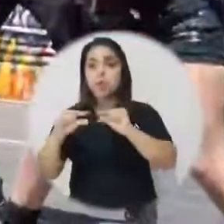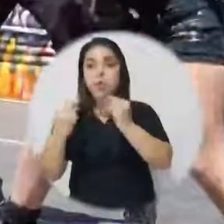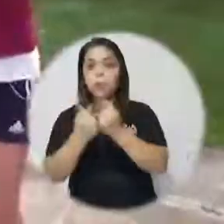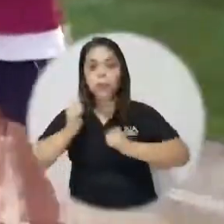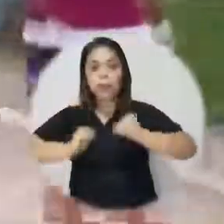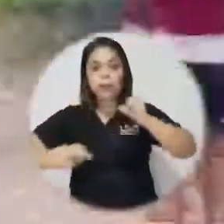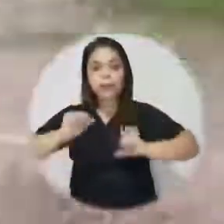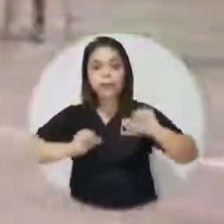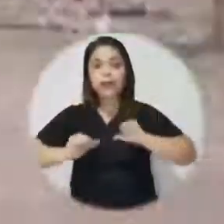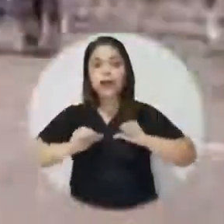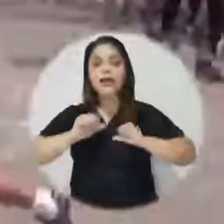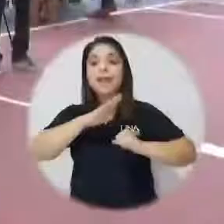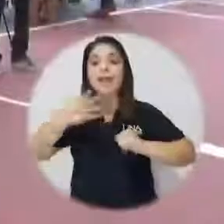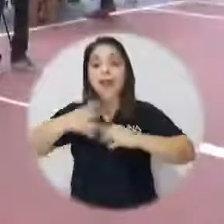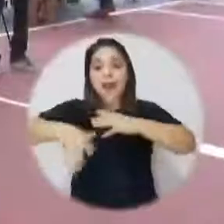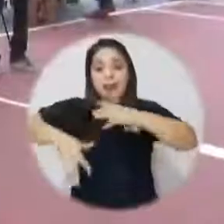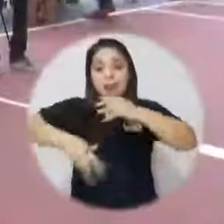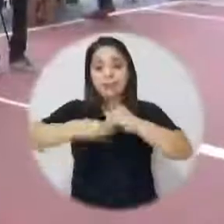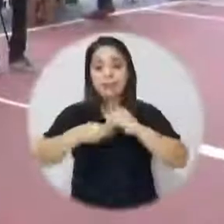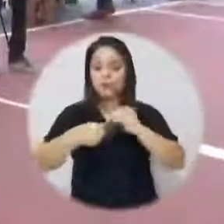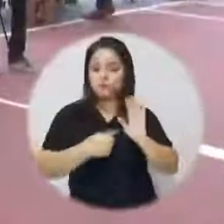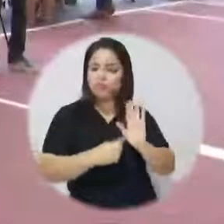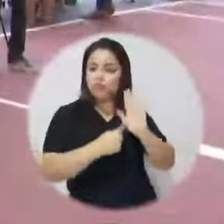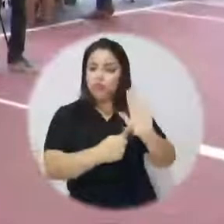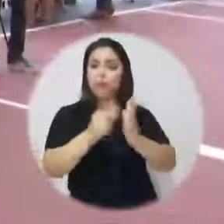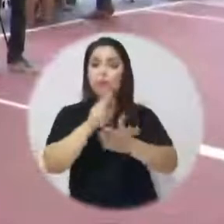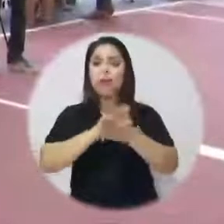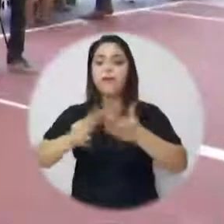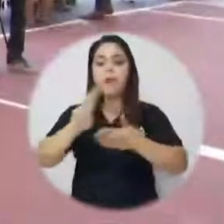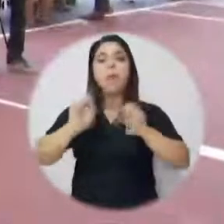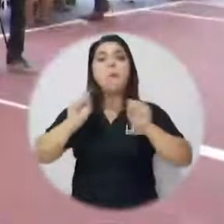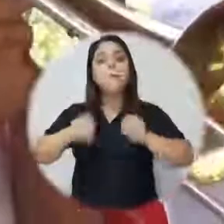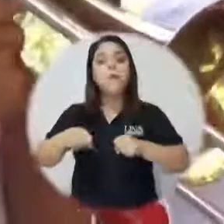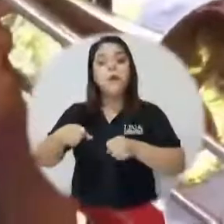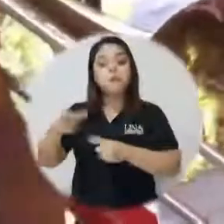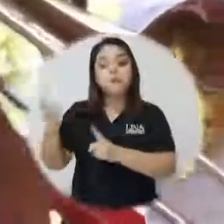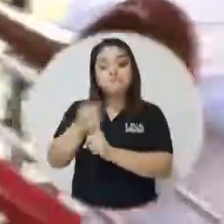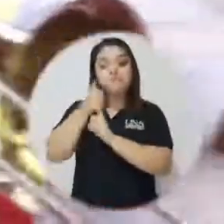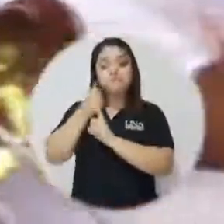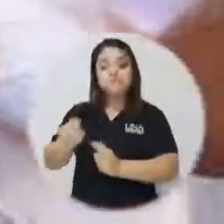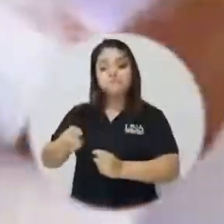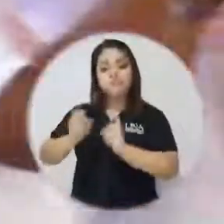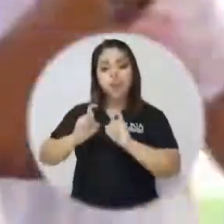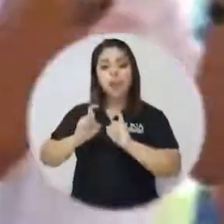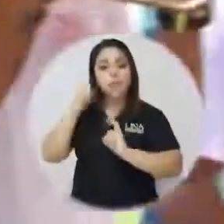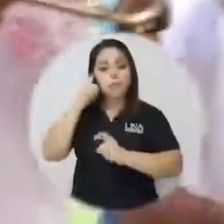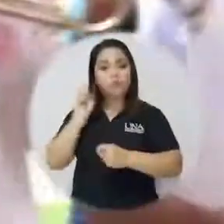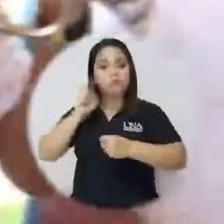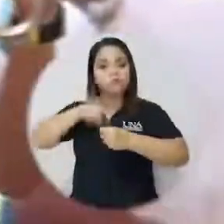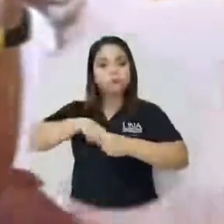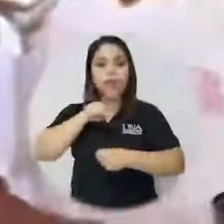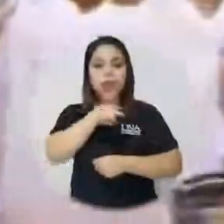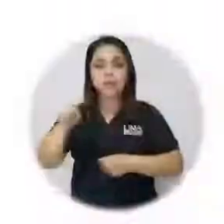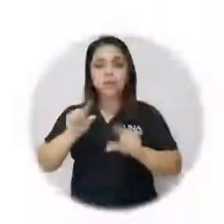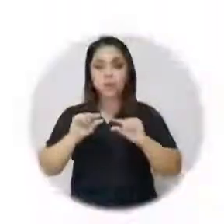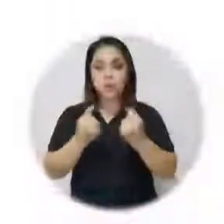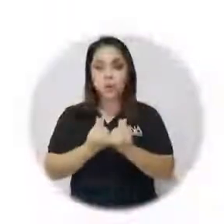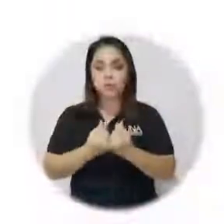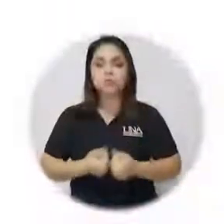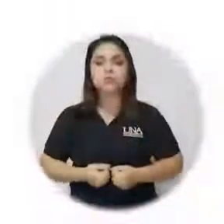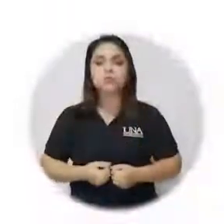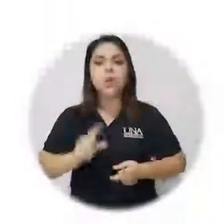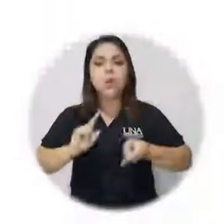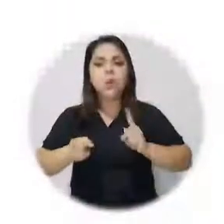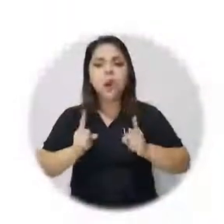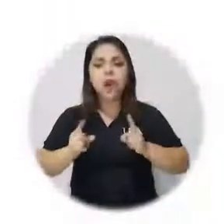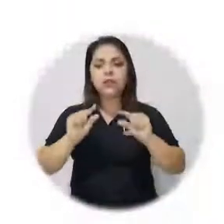grupos artísticos con los que, además de representar a la U, podés tener una beca por pertenecer a esas agrupaciones. ¿Y cuáles